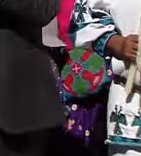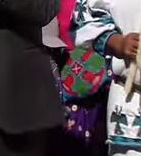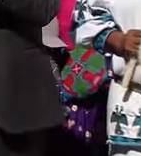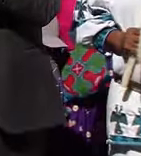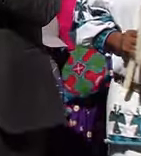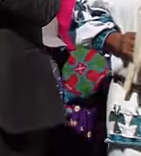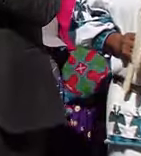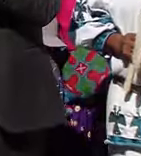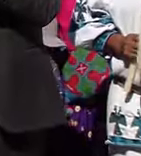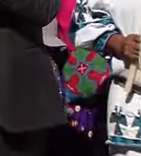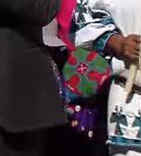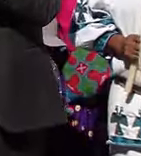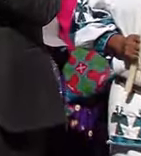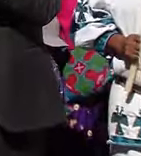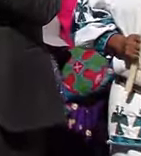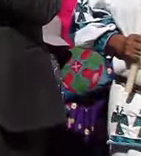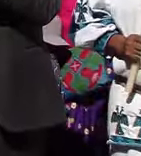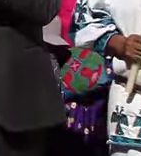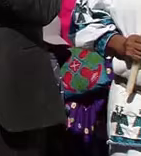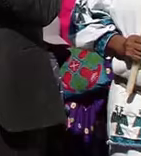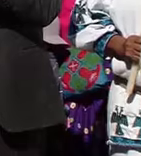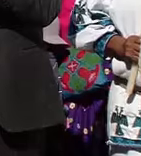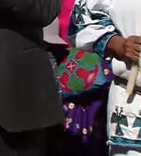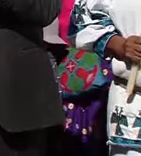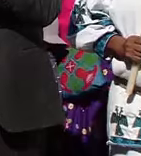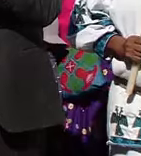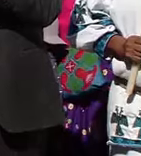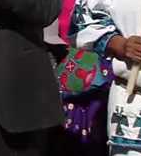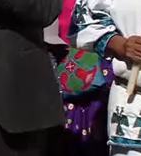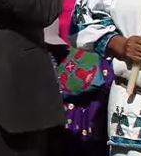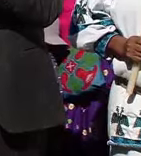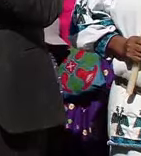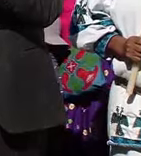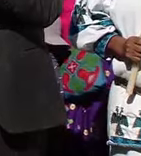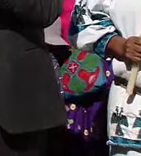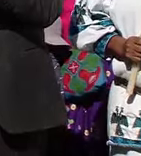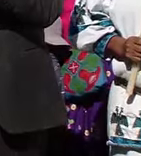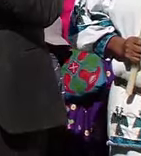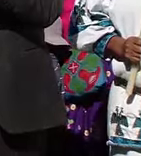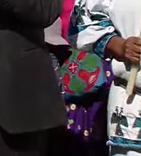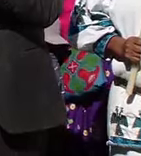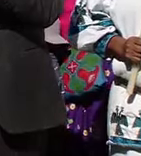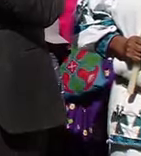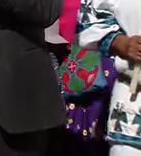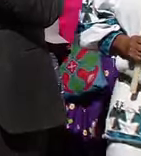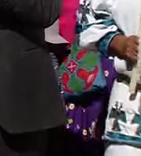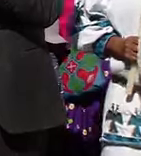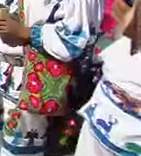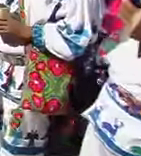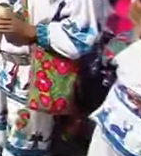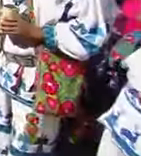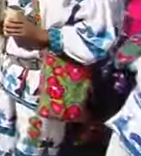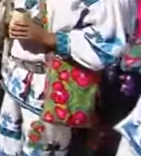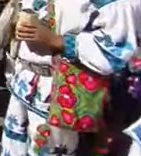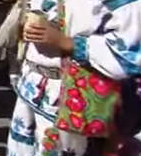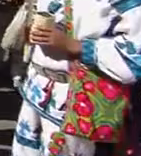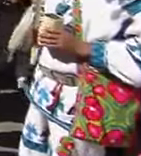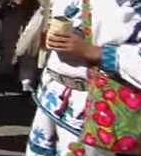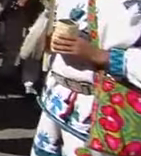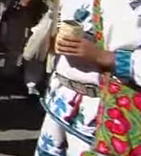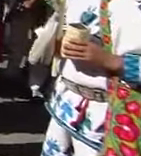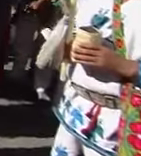y noche para el pueblo de México. Lo venimos a depositarle en sus manos. Estamos